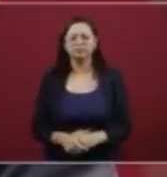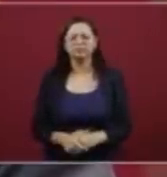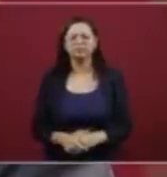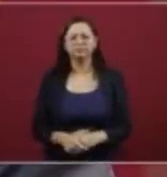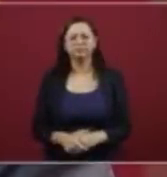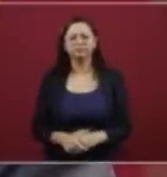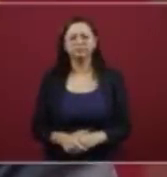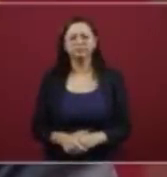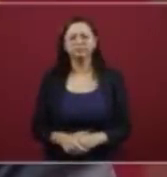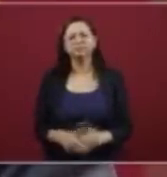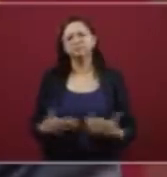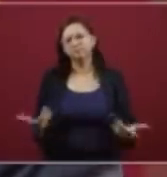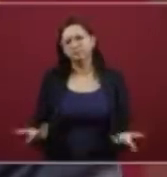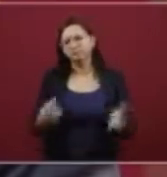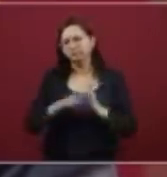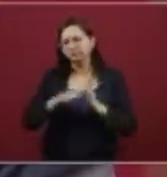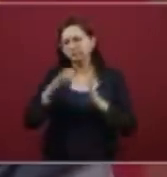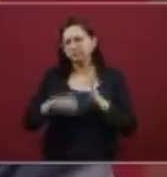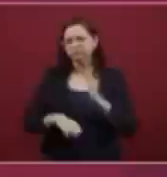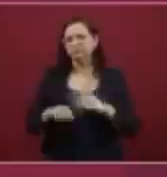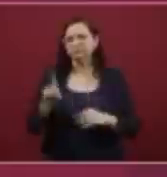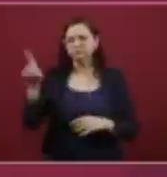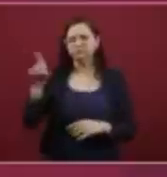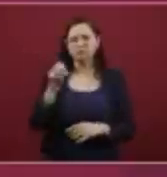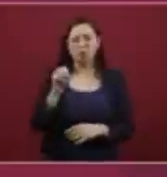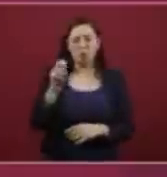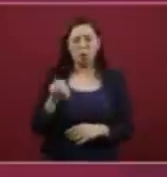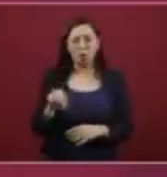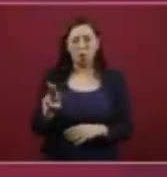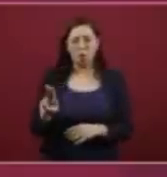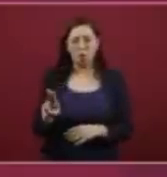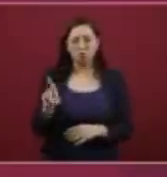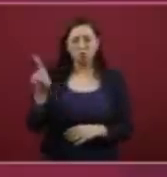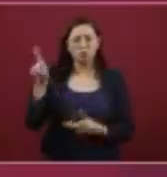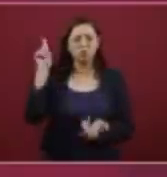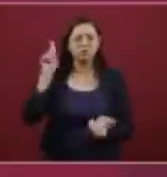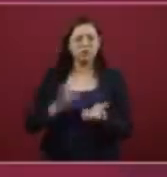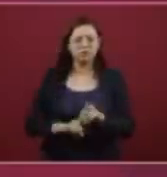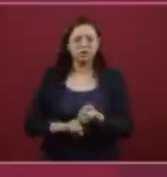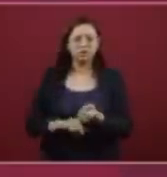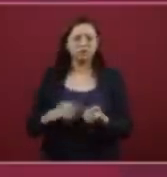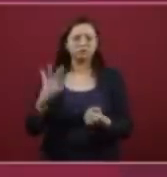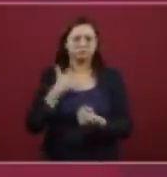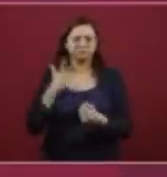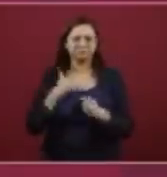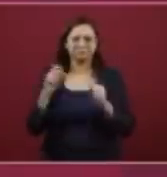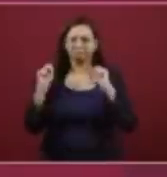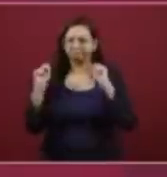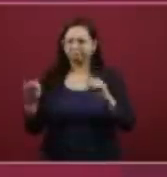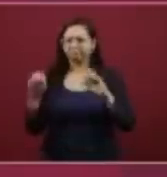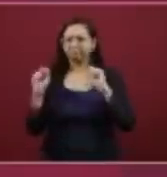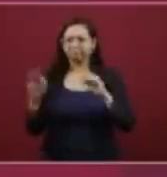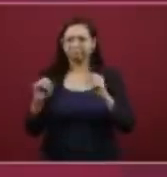El caso, por ejemplo, de la ONU tiene una oficina para la transparencia.